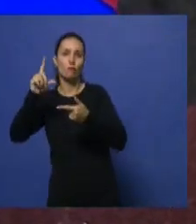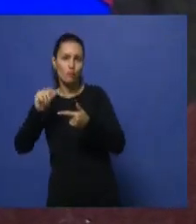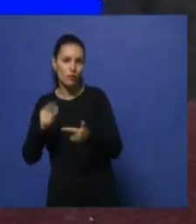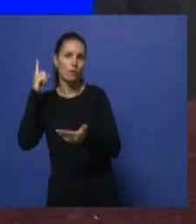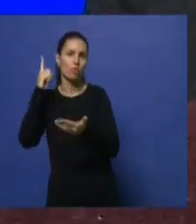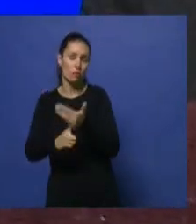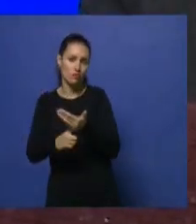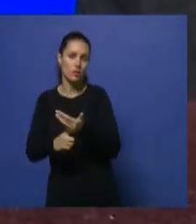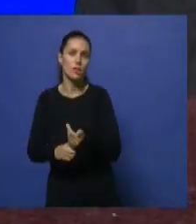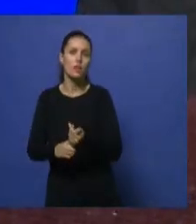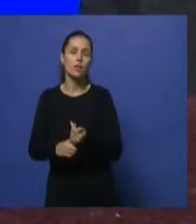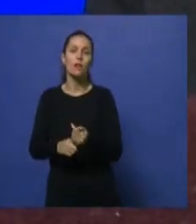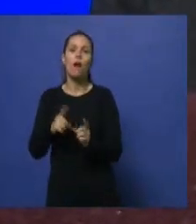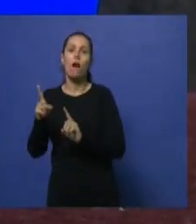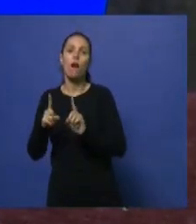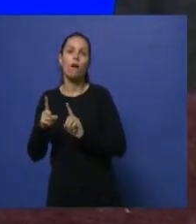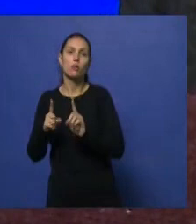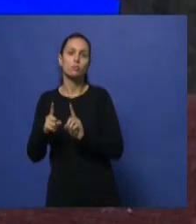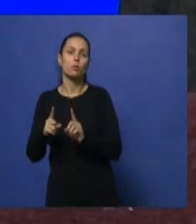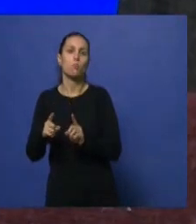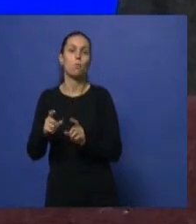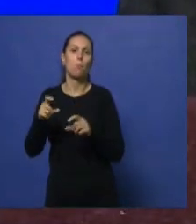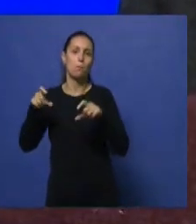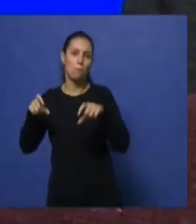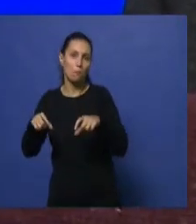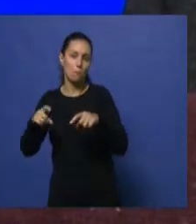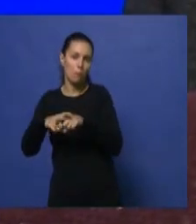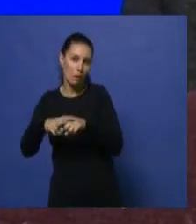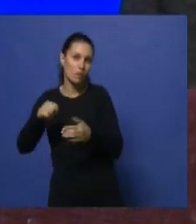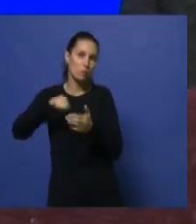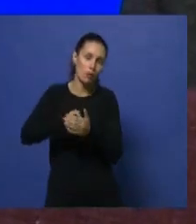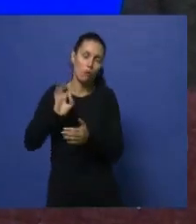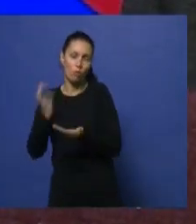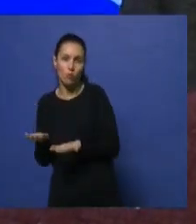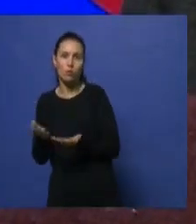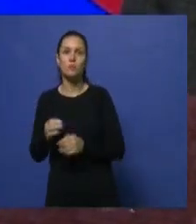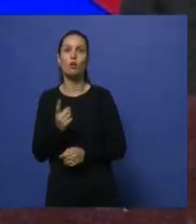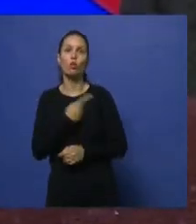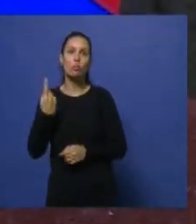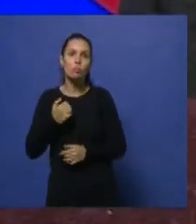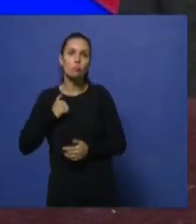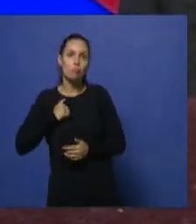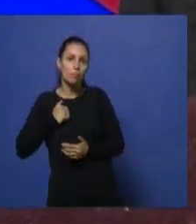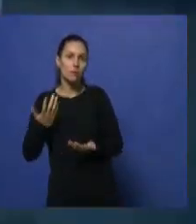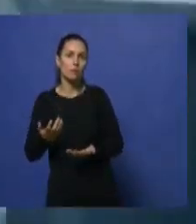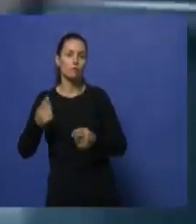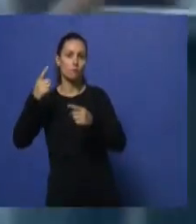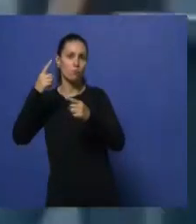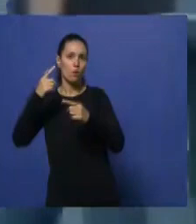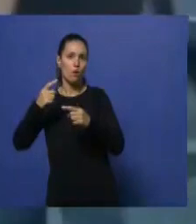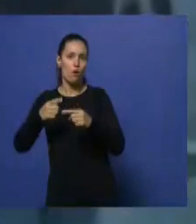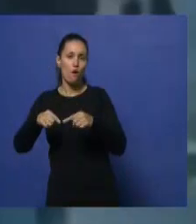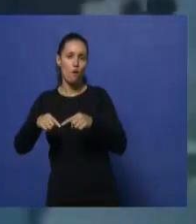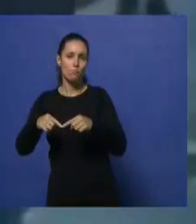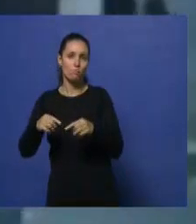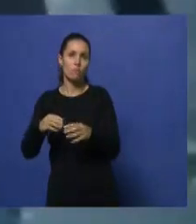ya es como que se bajaron todos los ánimos que tenemos de ver la gran final que era la final del año y terminó siendo una vergüenza para todos para todo el mundo